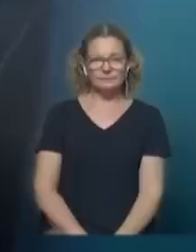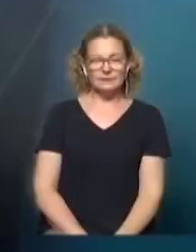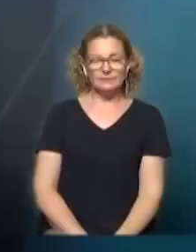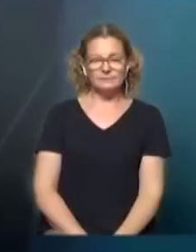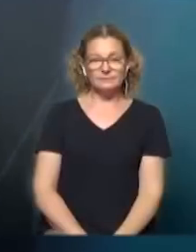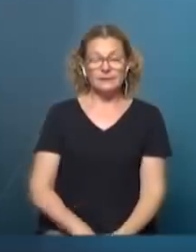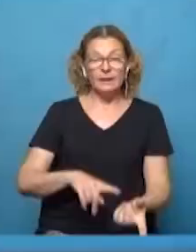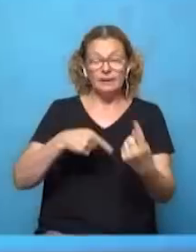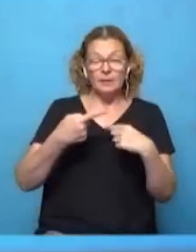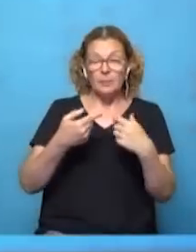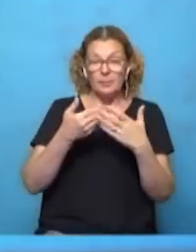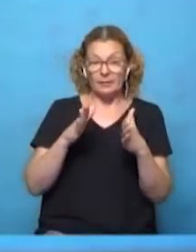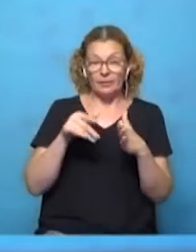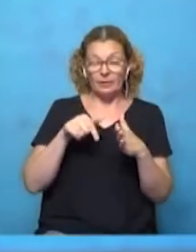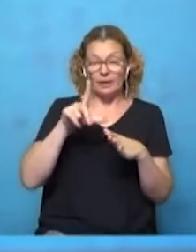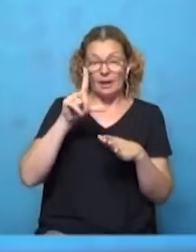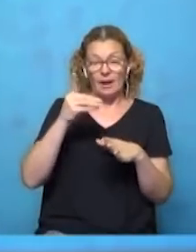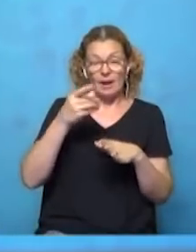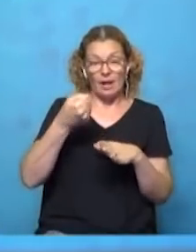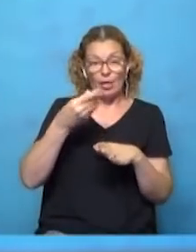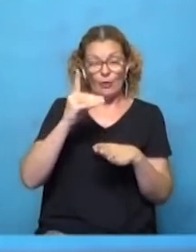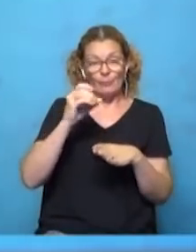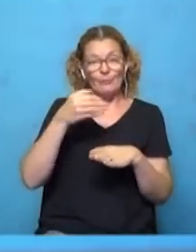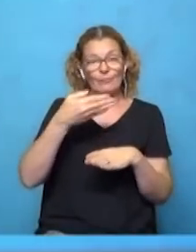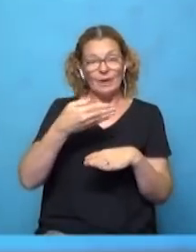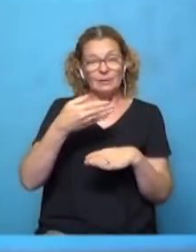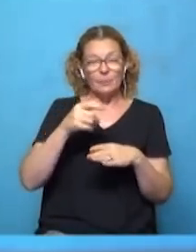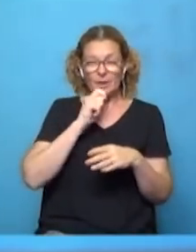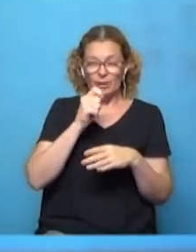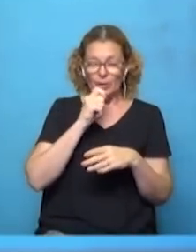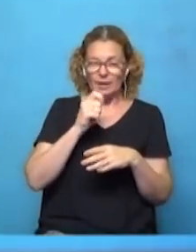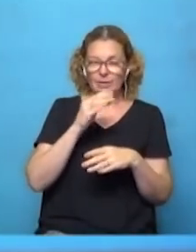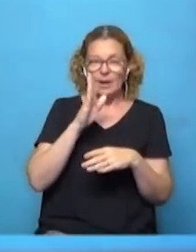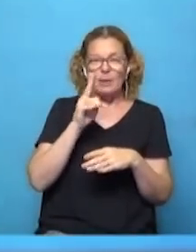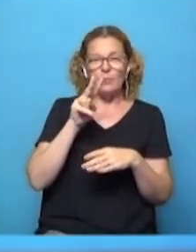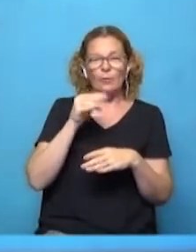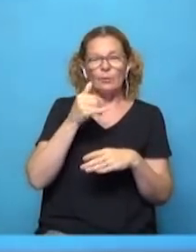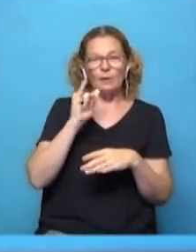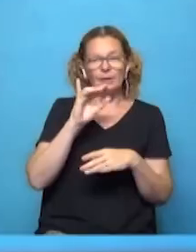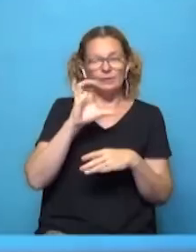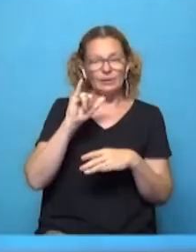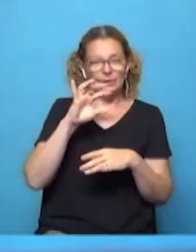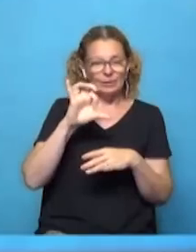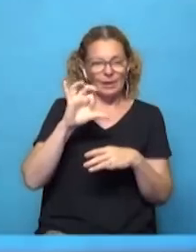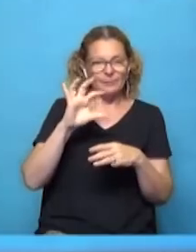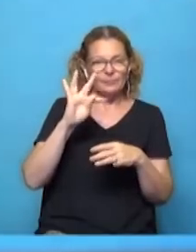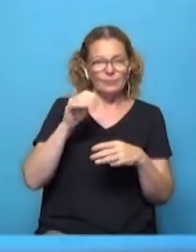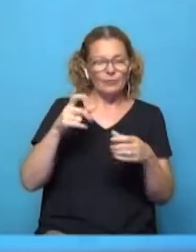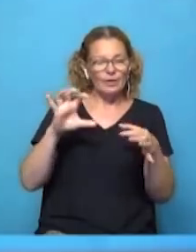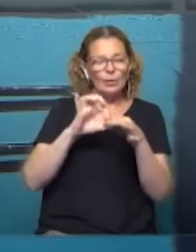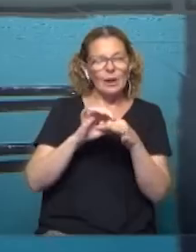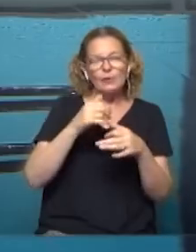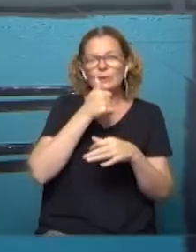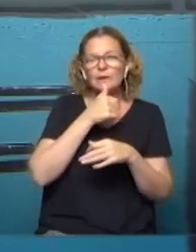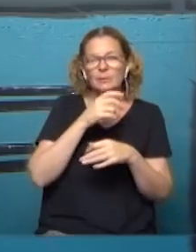si hemos comenzando en este lado B con Esteban valenti periodista publicista vinculado históricamente con la izquierda y